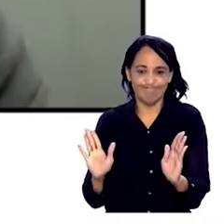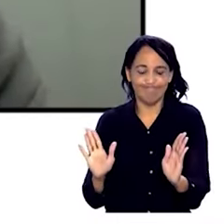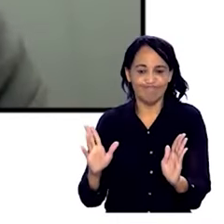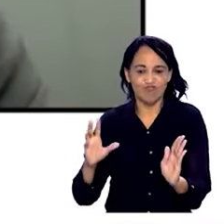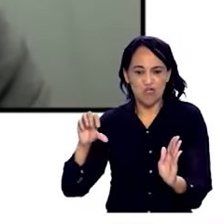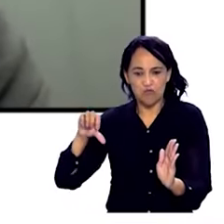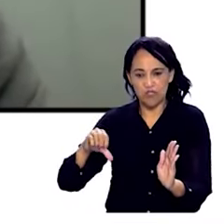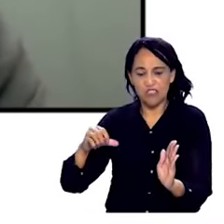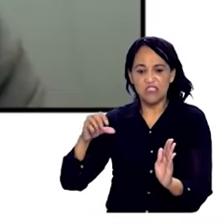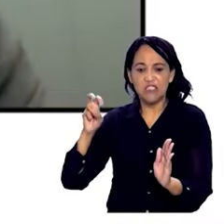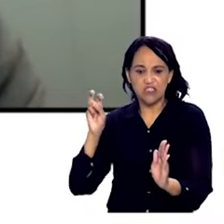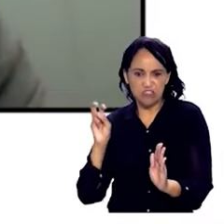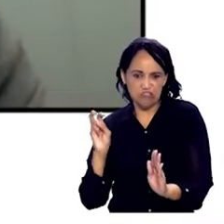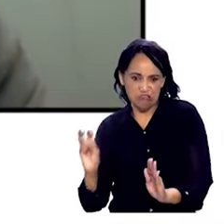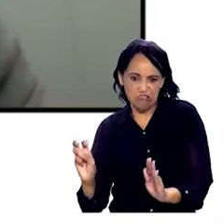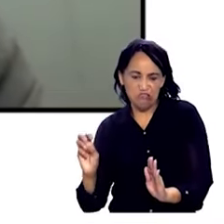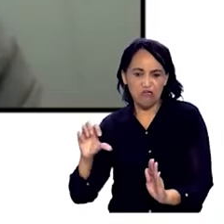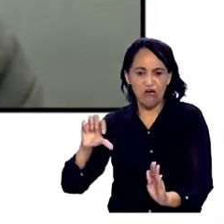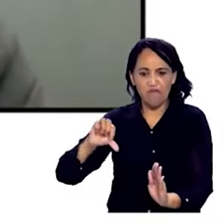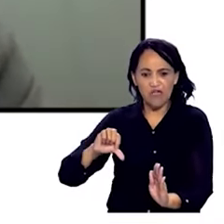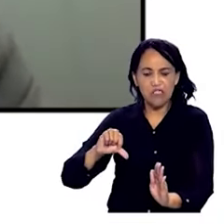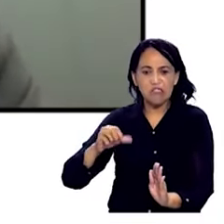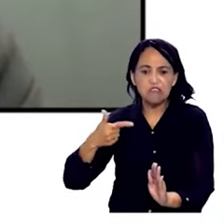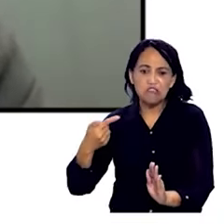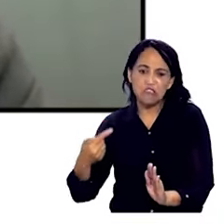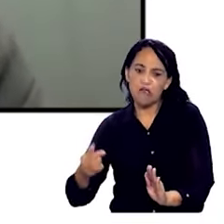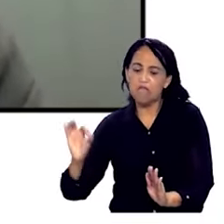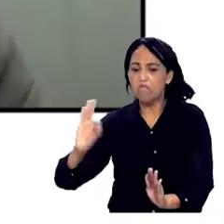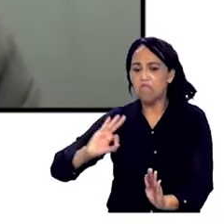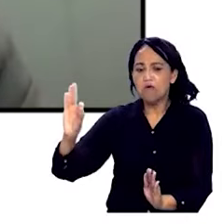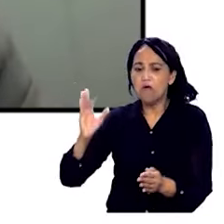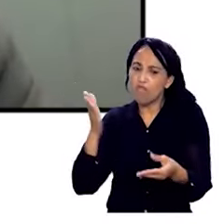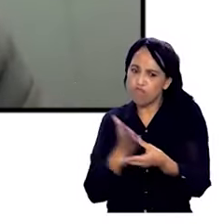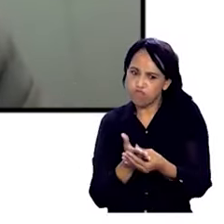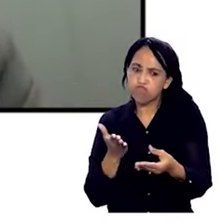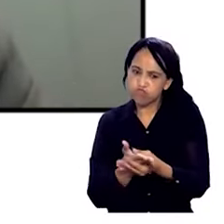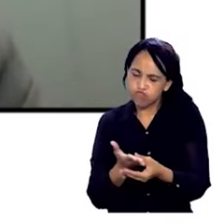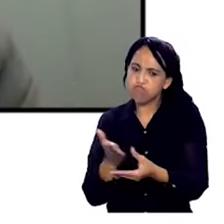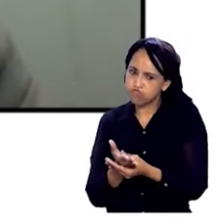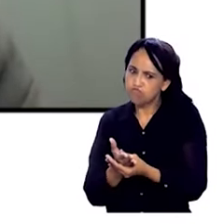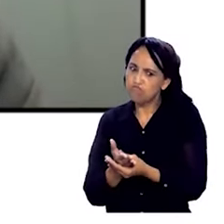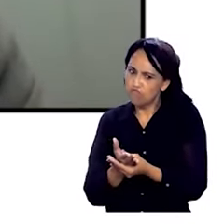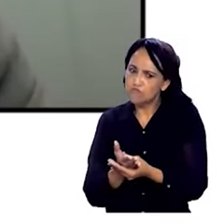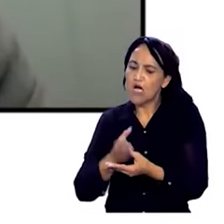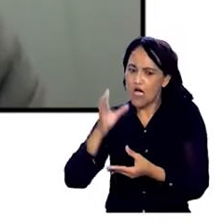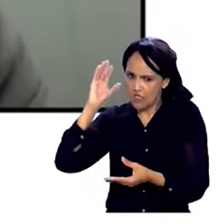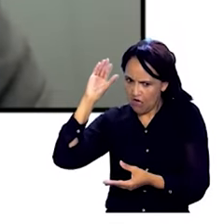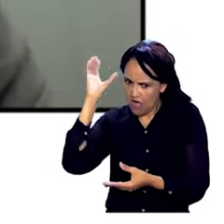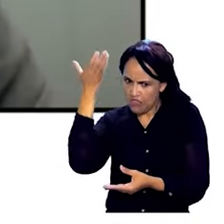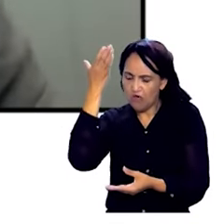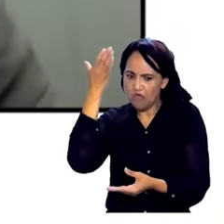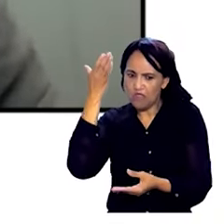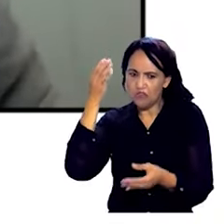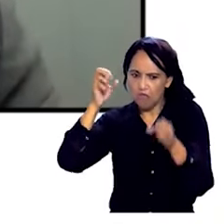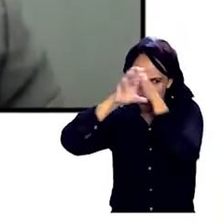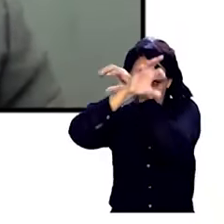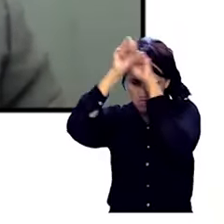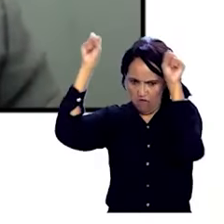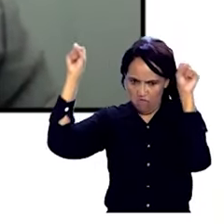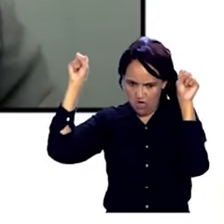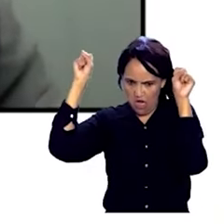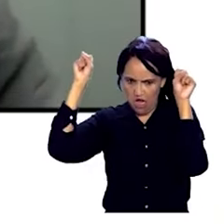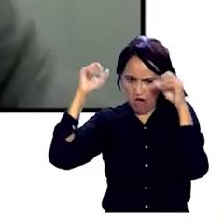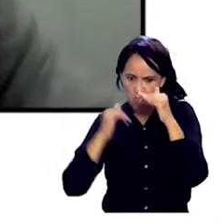utilizada que resuelve la corte Suprema Son causas de la competencia apelada es decir que llegan a la corte Suprema luego de ha